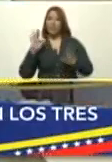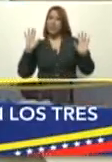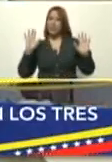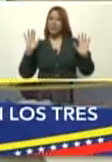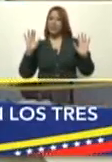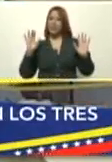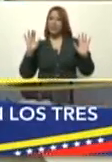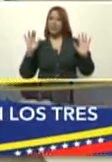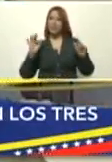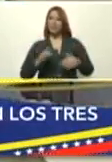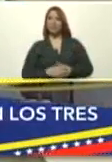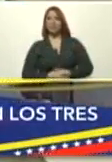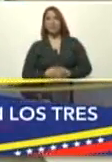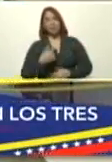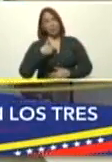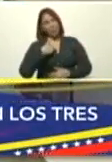soy